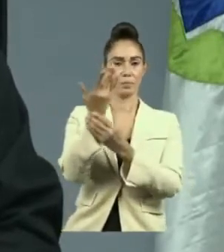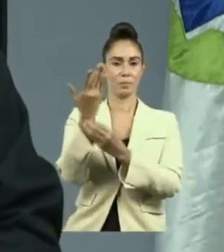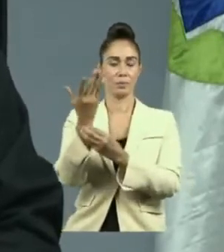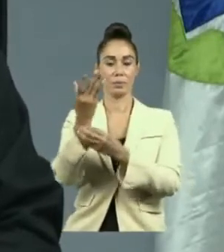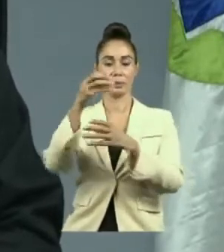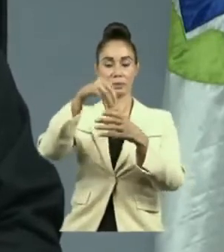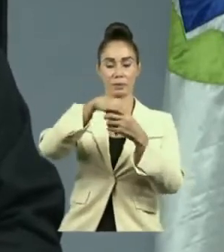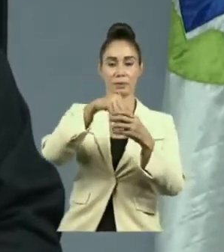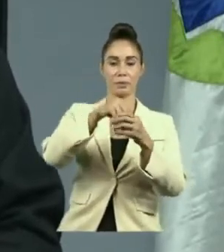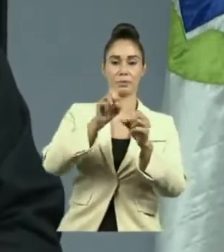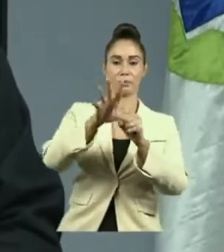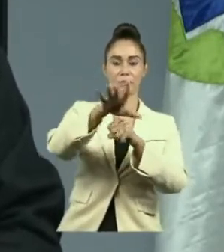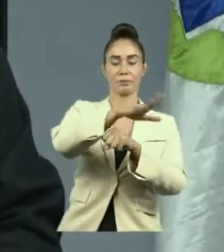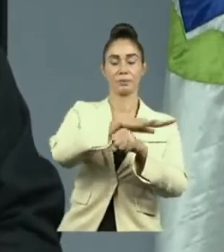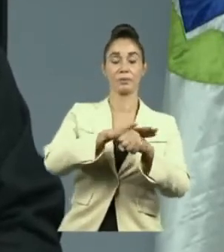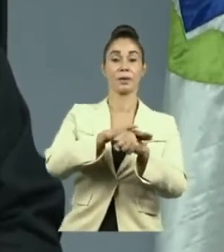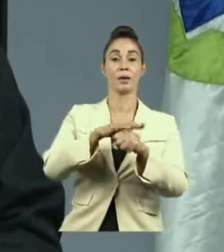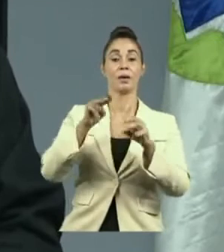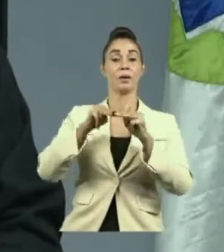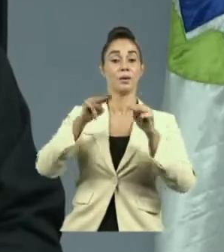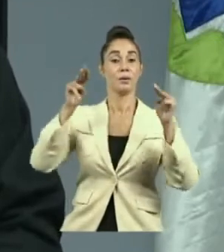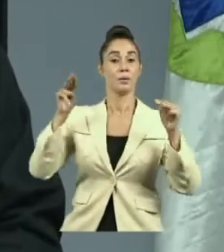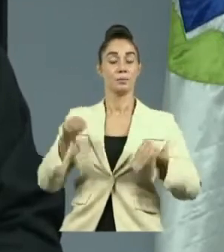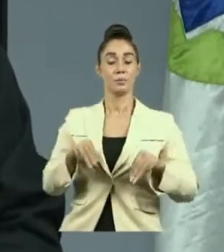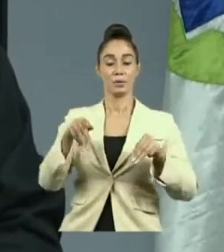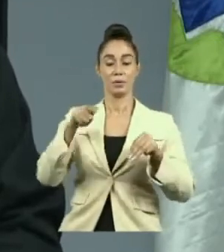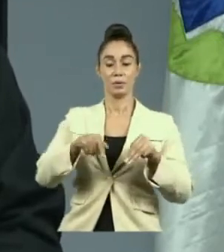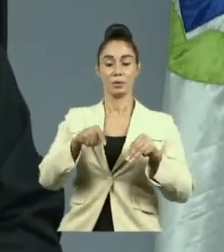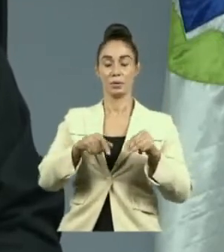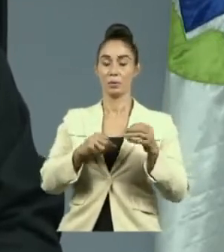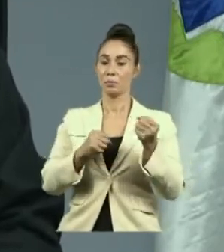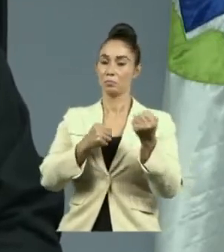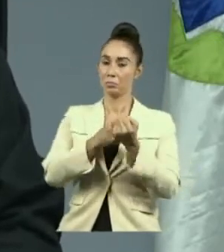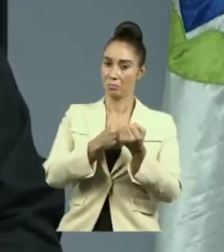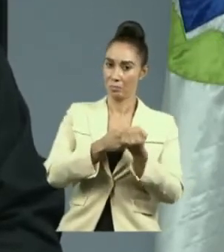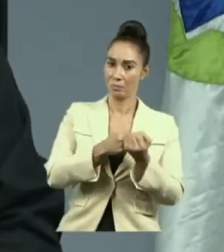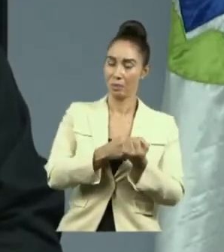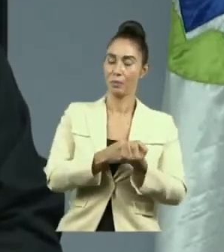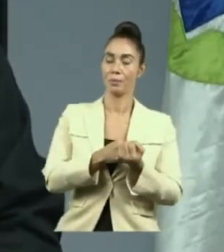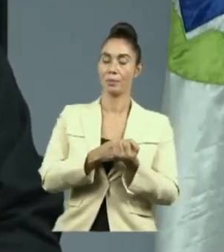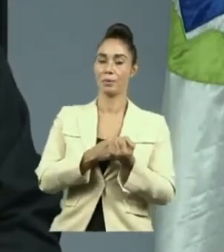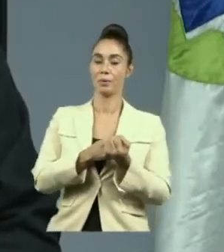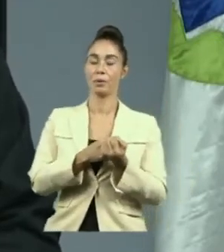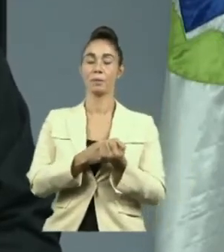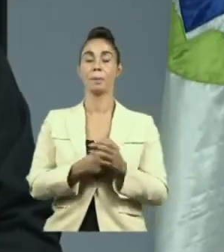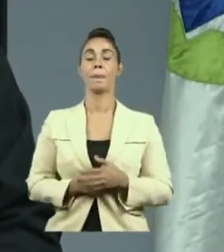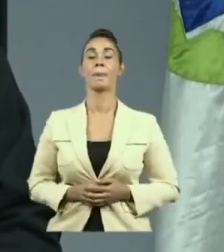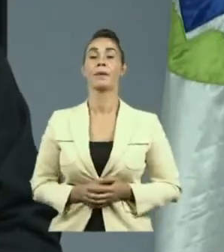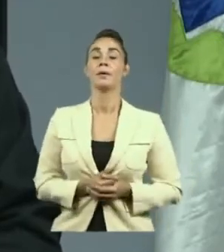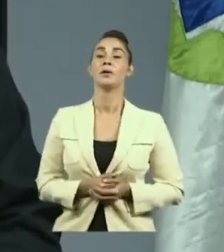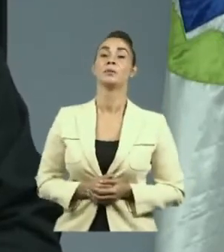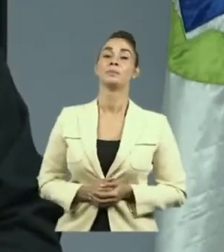duquesa y que el ministerio habitualmente coparticipa es una intervención